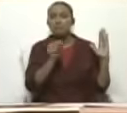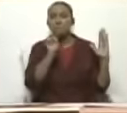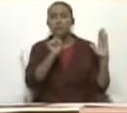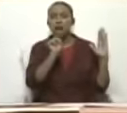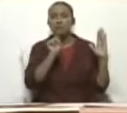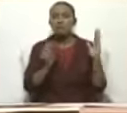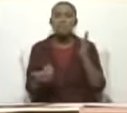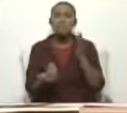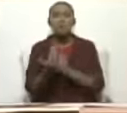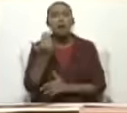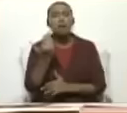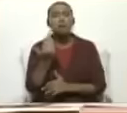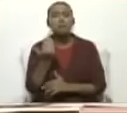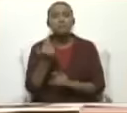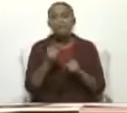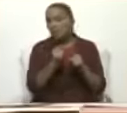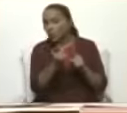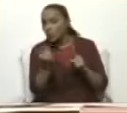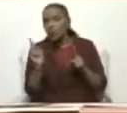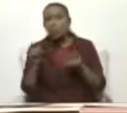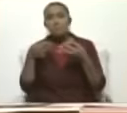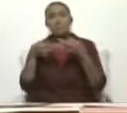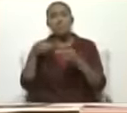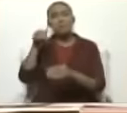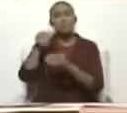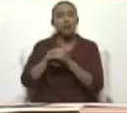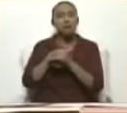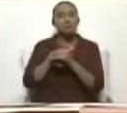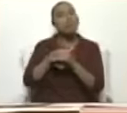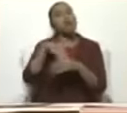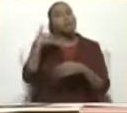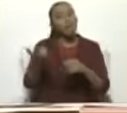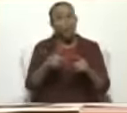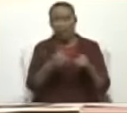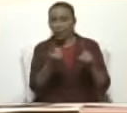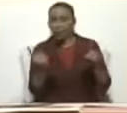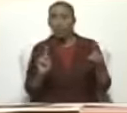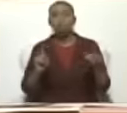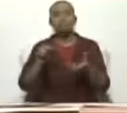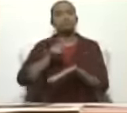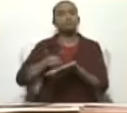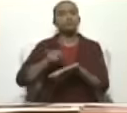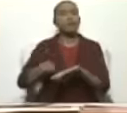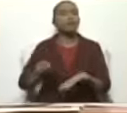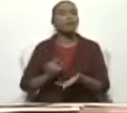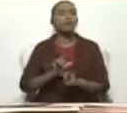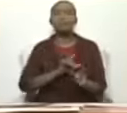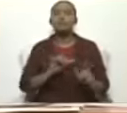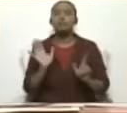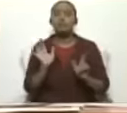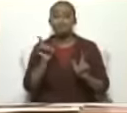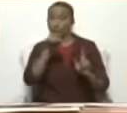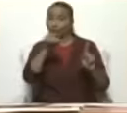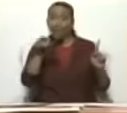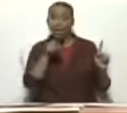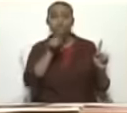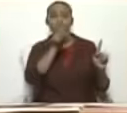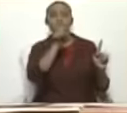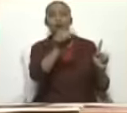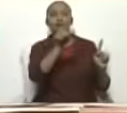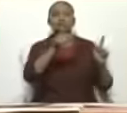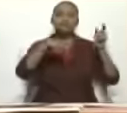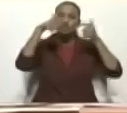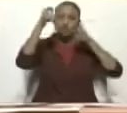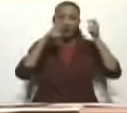pele. Entonces para esa pantalla así y busca a Chávez, ahí estoy, tácata. Soy infalible,